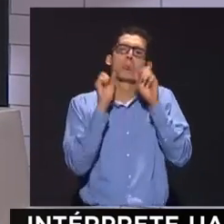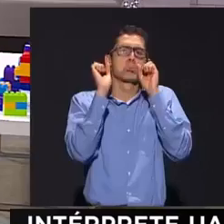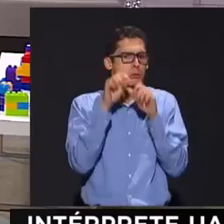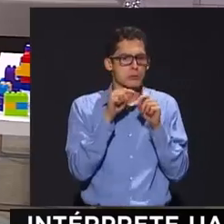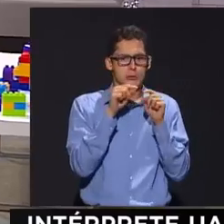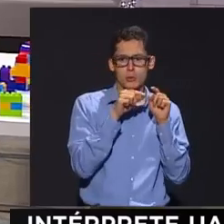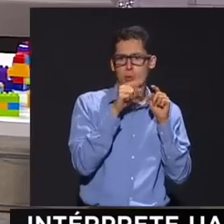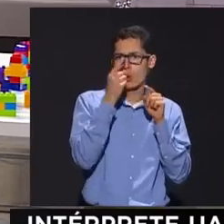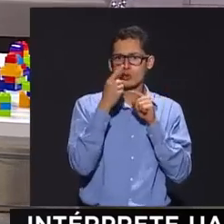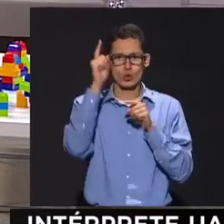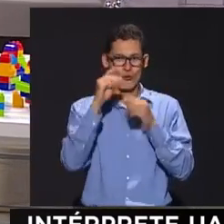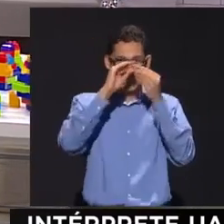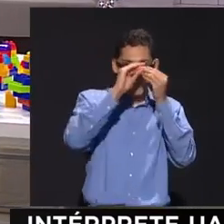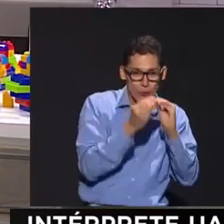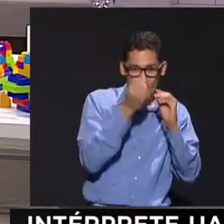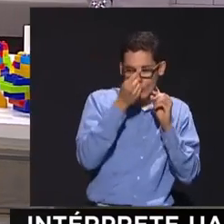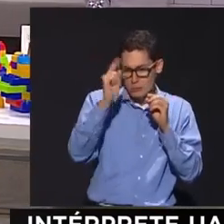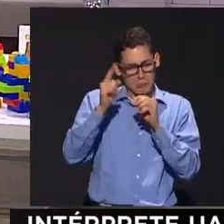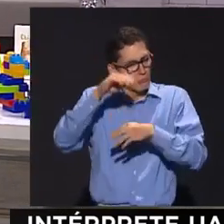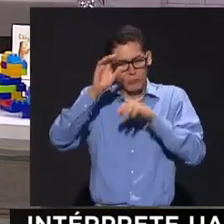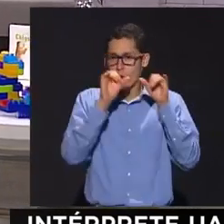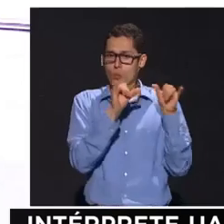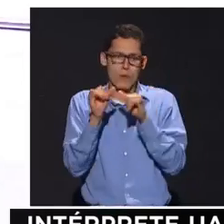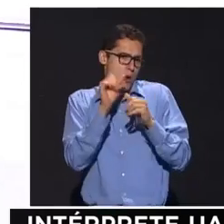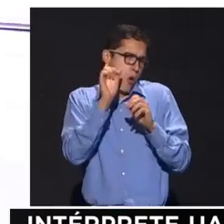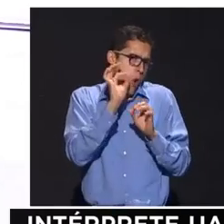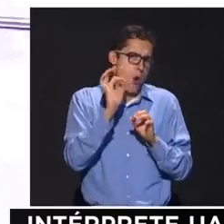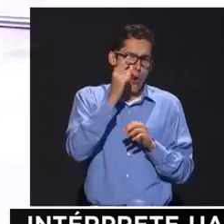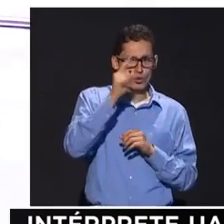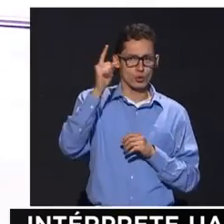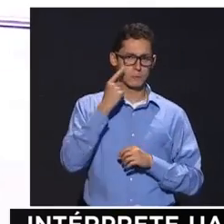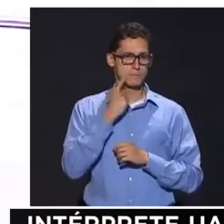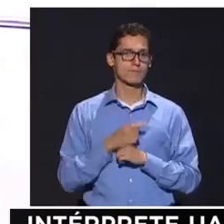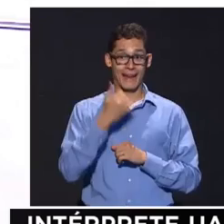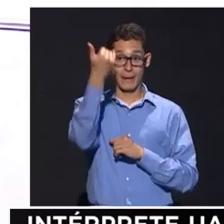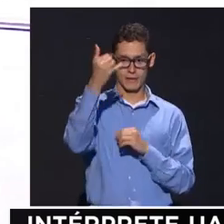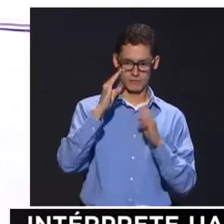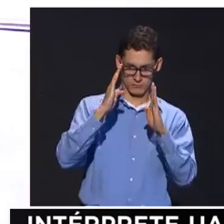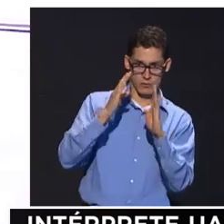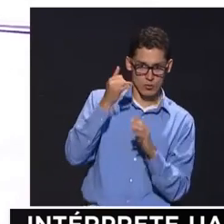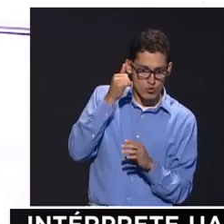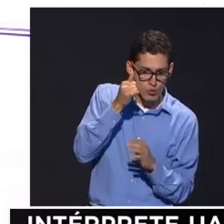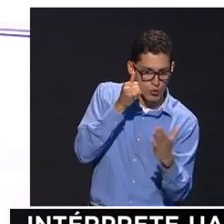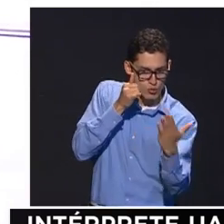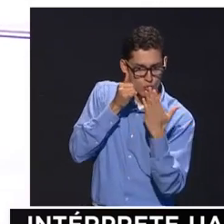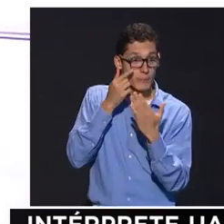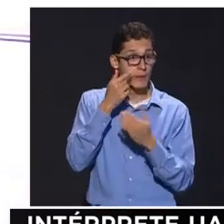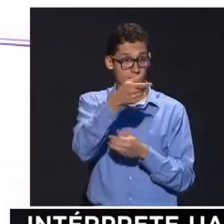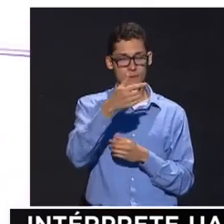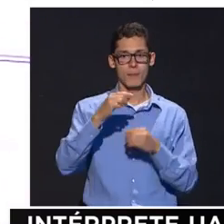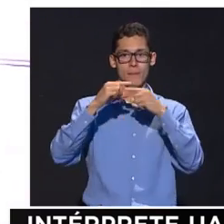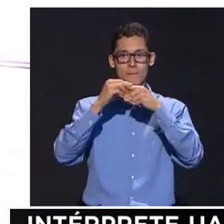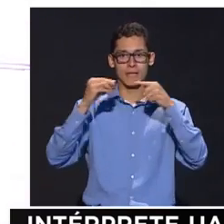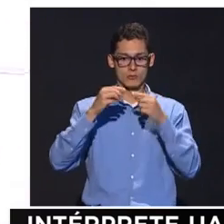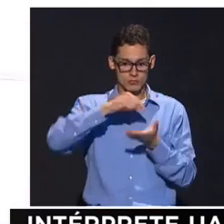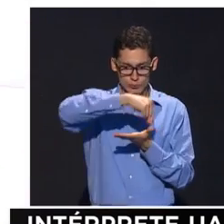botella tenemos marcadores o colores cualquiera que le va a pedir a la cámara que se acerque por acá hojas de papel que